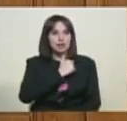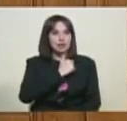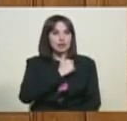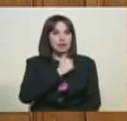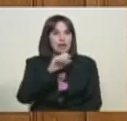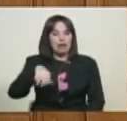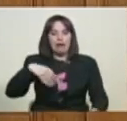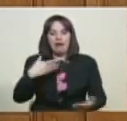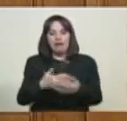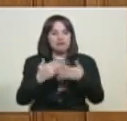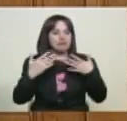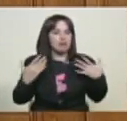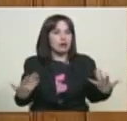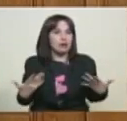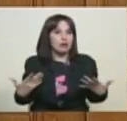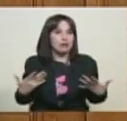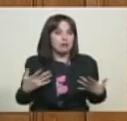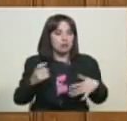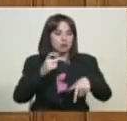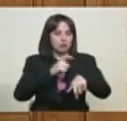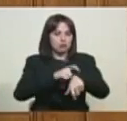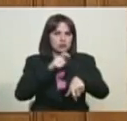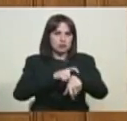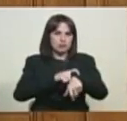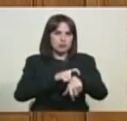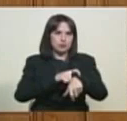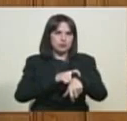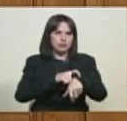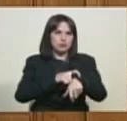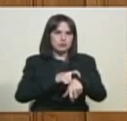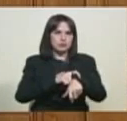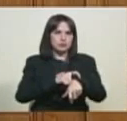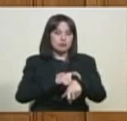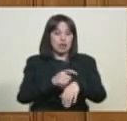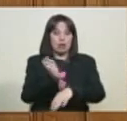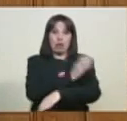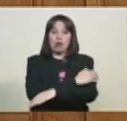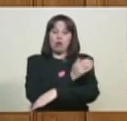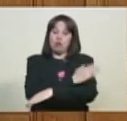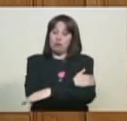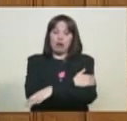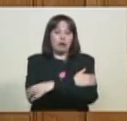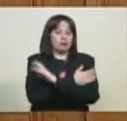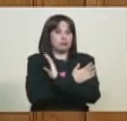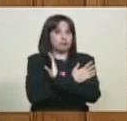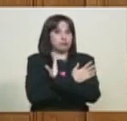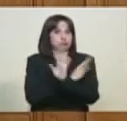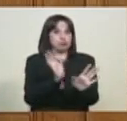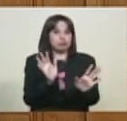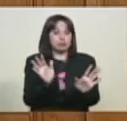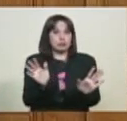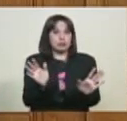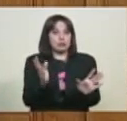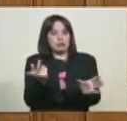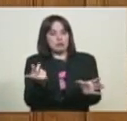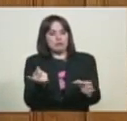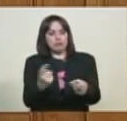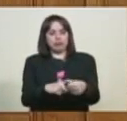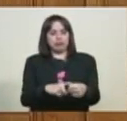hasta que durante una temporada esta derecha opositora se